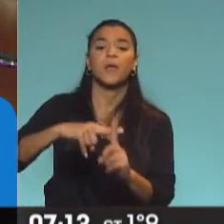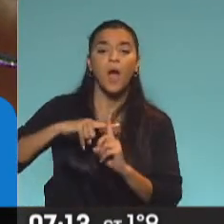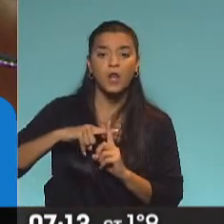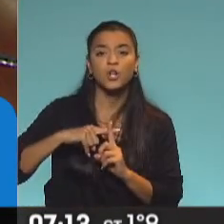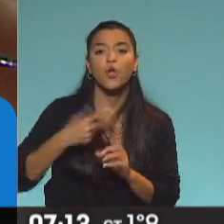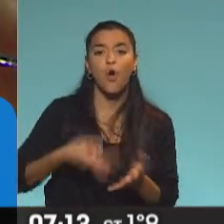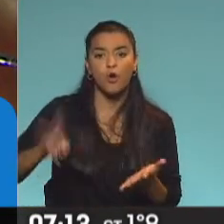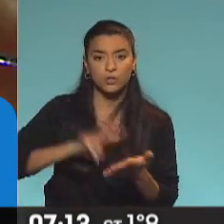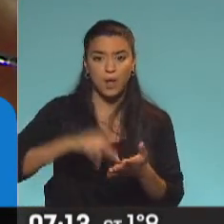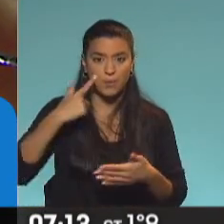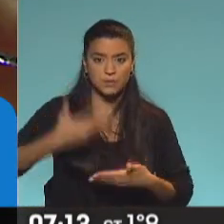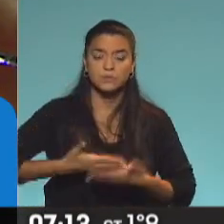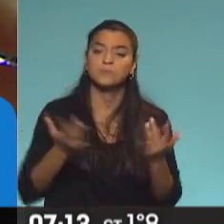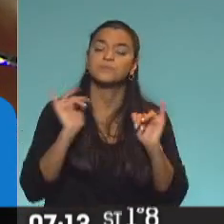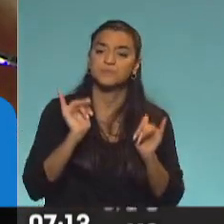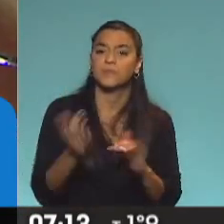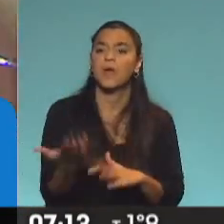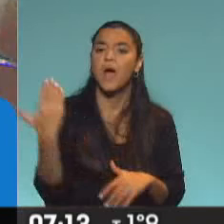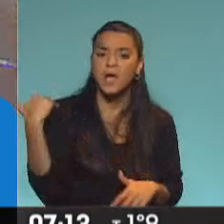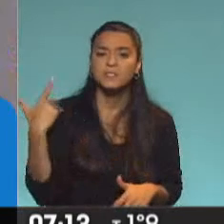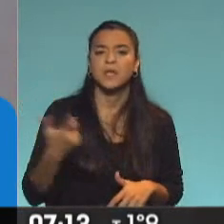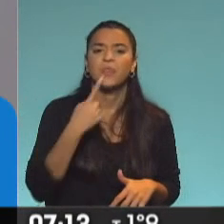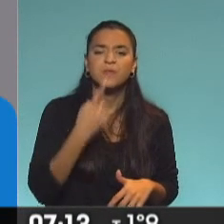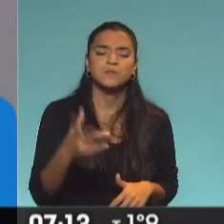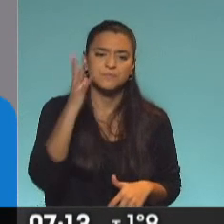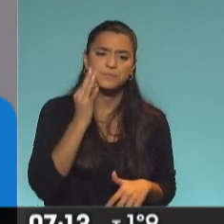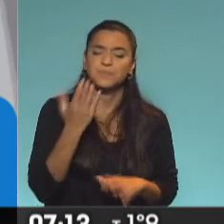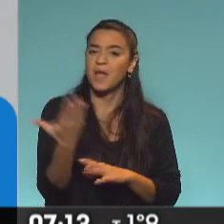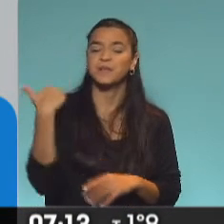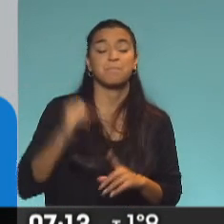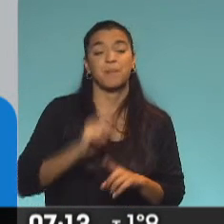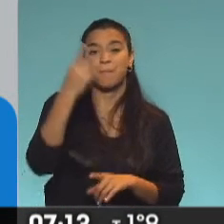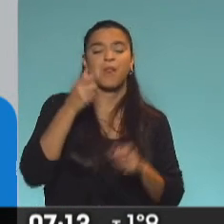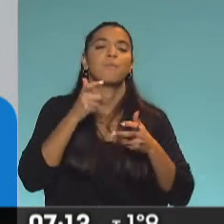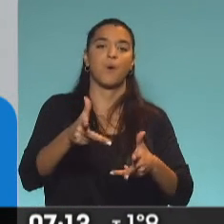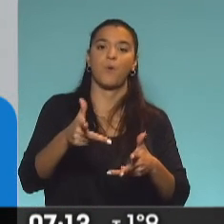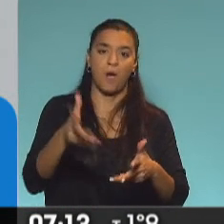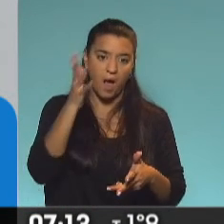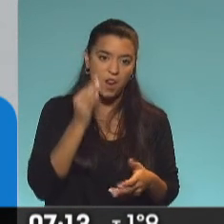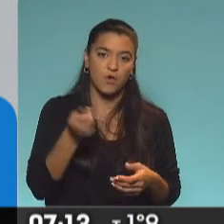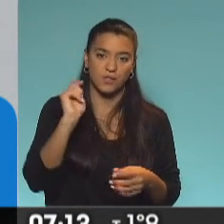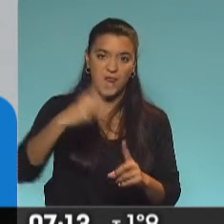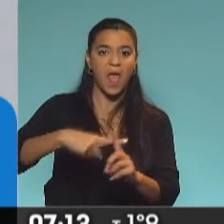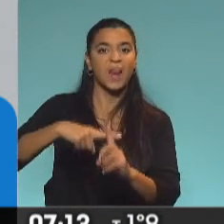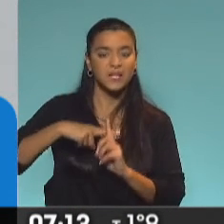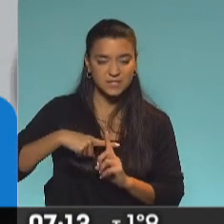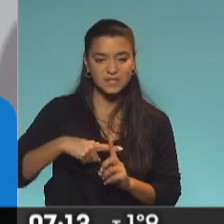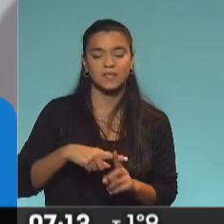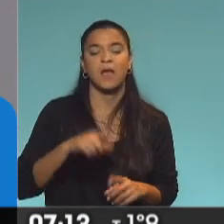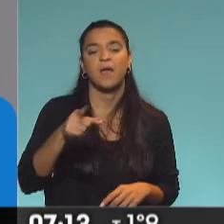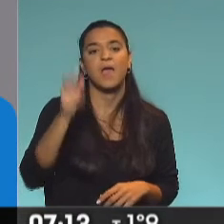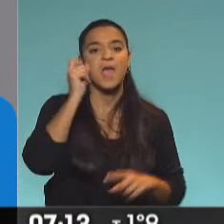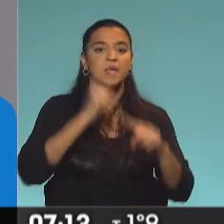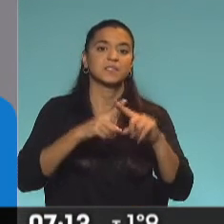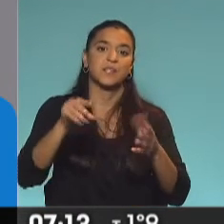Volvió a reaparecer en la escena política. La primera reacción, ayer anticipábamos algo, la primera en reaccionar fue precisamente Elisa Carrió, exdiputada